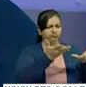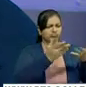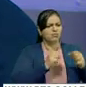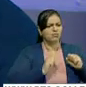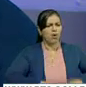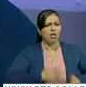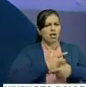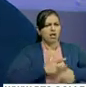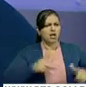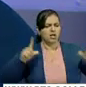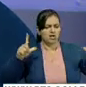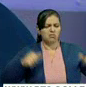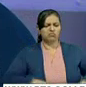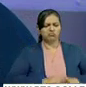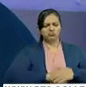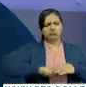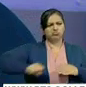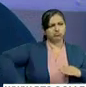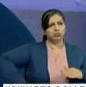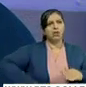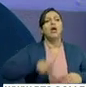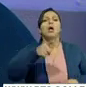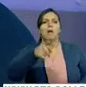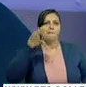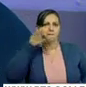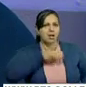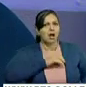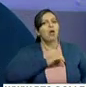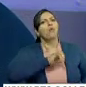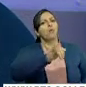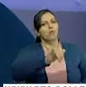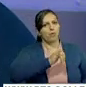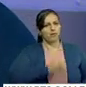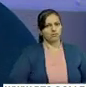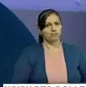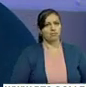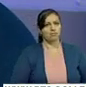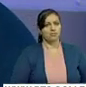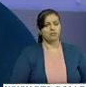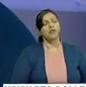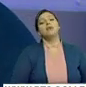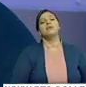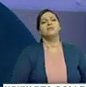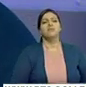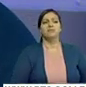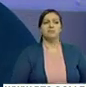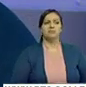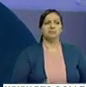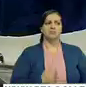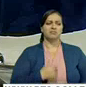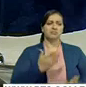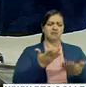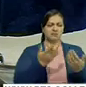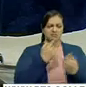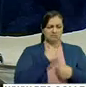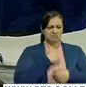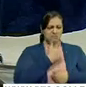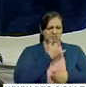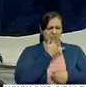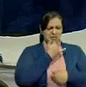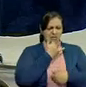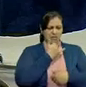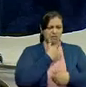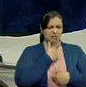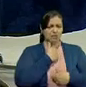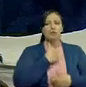un procedimiento para que la persona pueda luego reconocer, arrepentirse y convertirse. Pero no solamente cae en